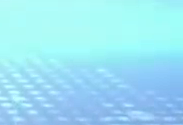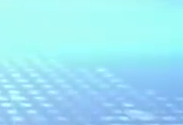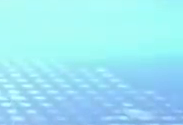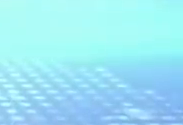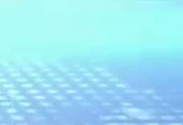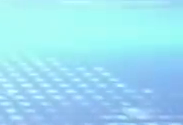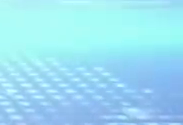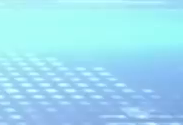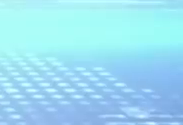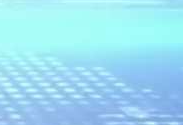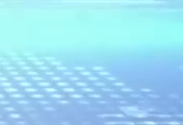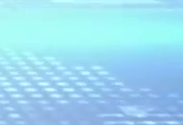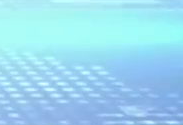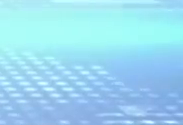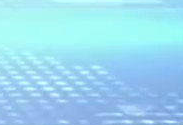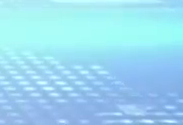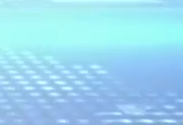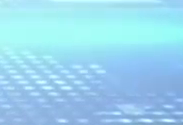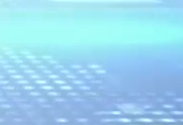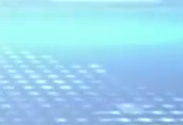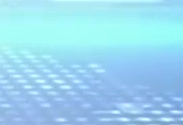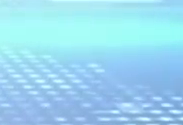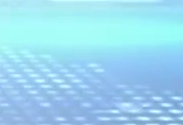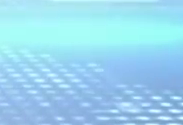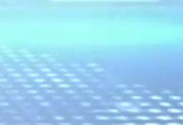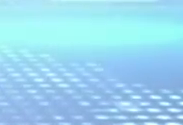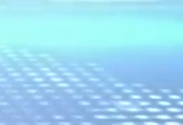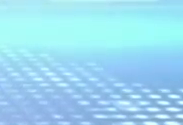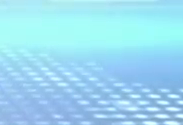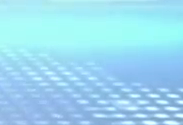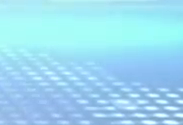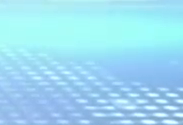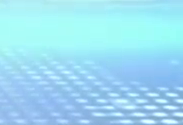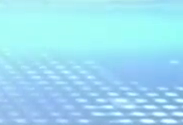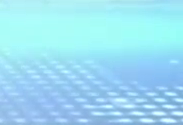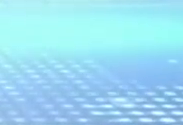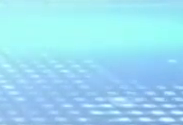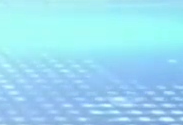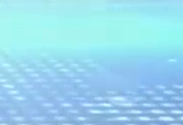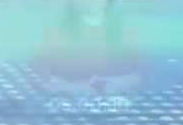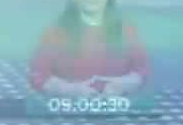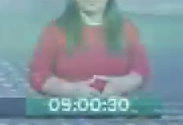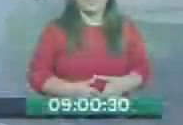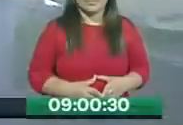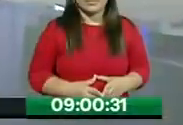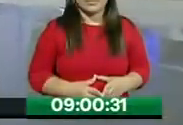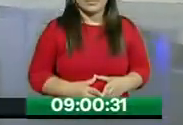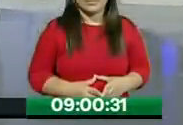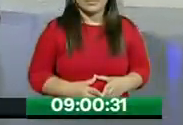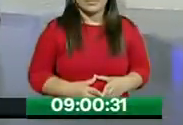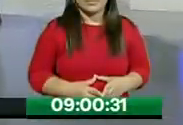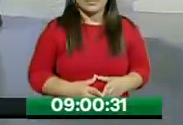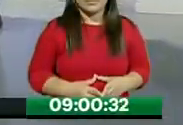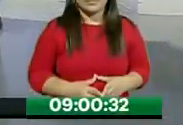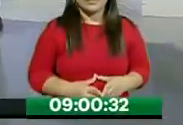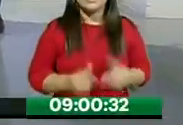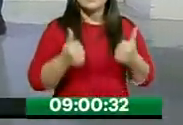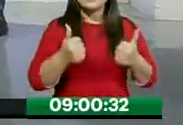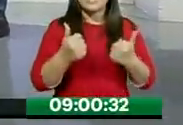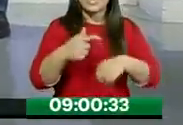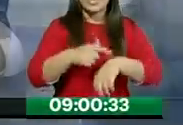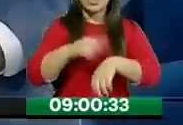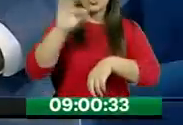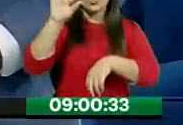vehículos salgan encauzados con un encauzador de tránsito, un bordillo, para que salgan protegidos a la avenida Juan